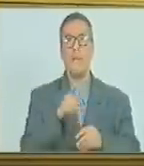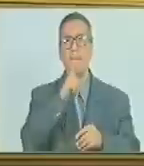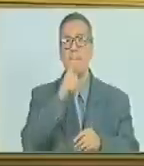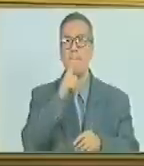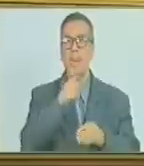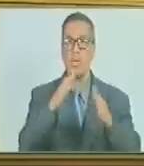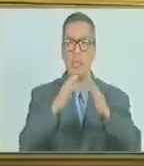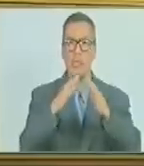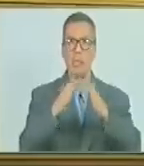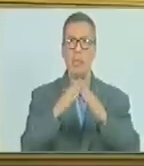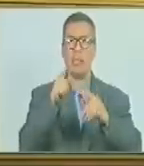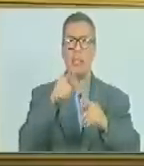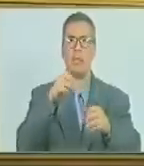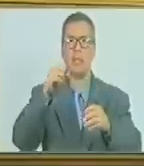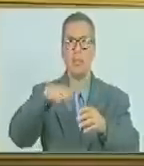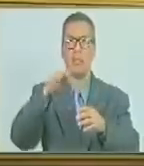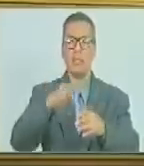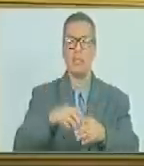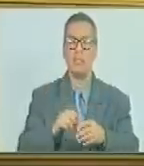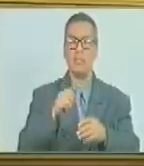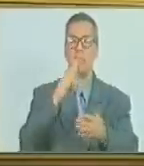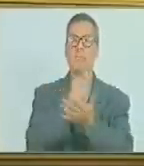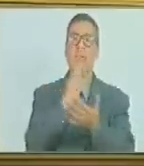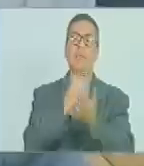la casa que siempre me asombra.